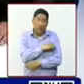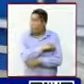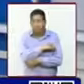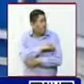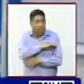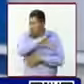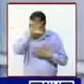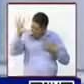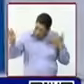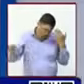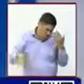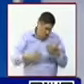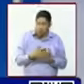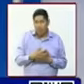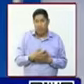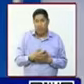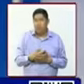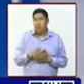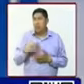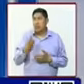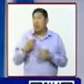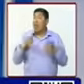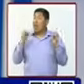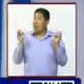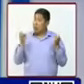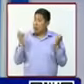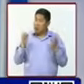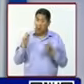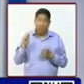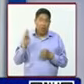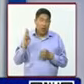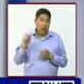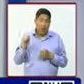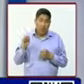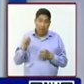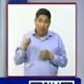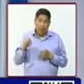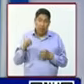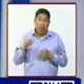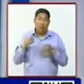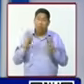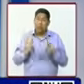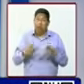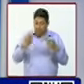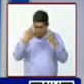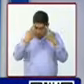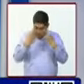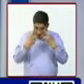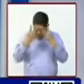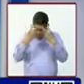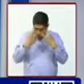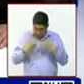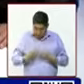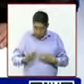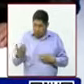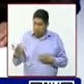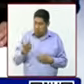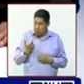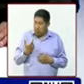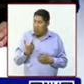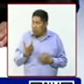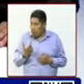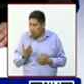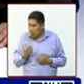todo el país. Y no solamente para casos de emergencia como el de Abraham. Sí. Para las personas que van a controles médicos, van hoy, dan una ficha para